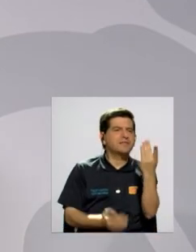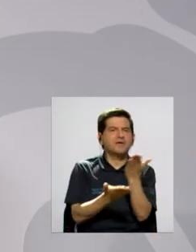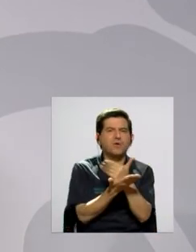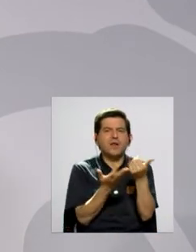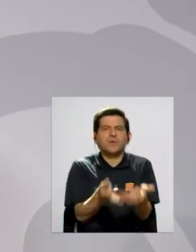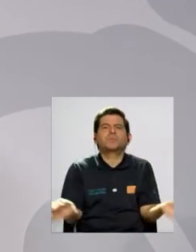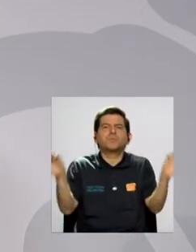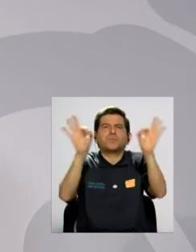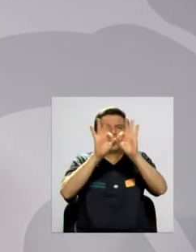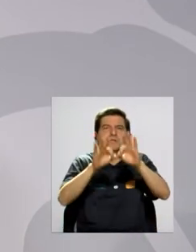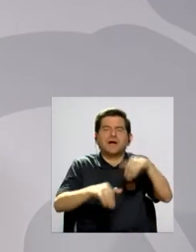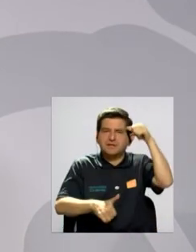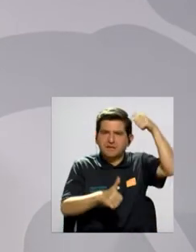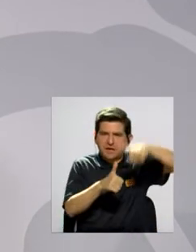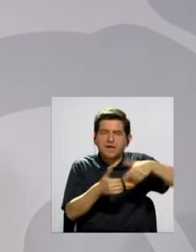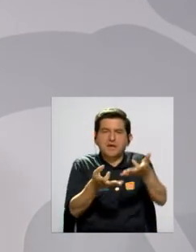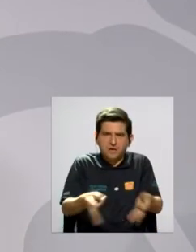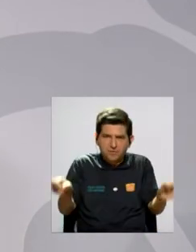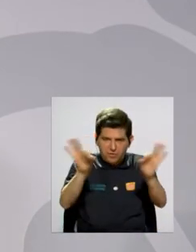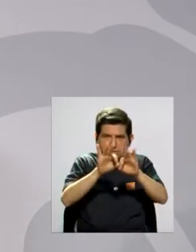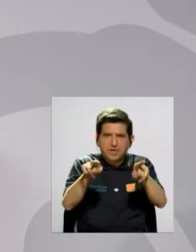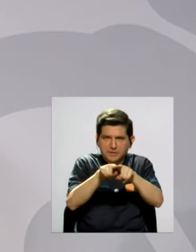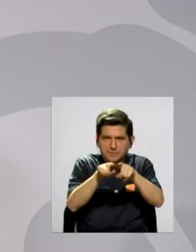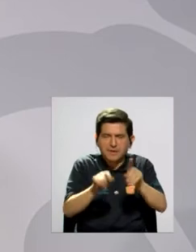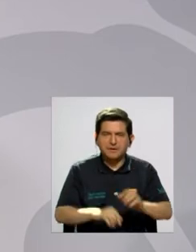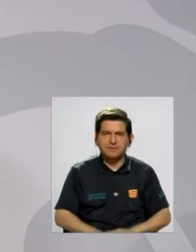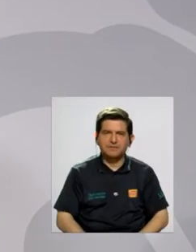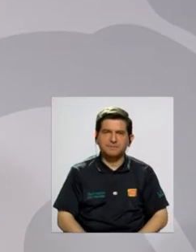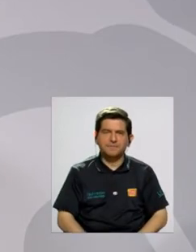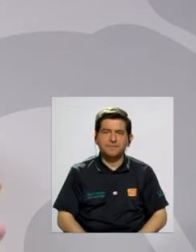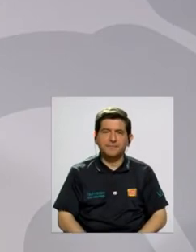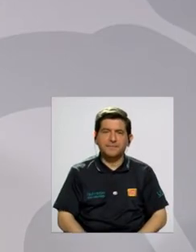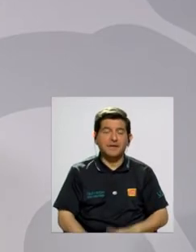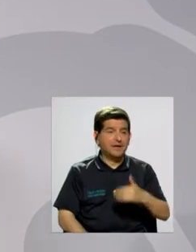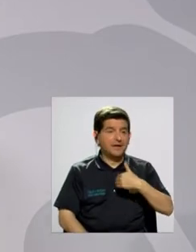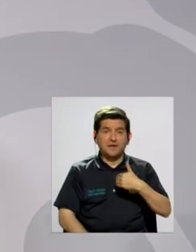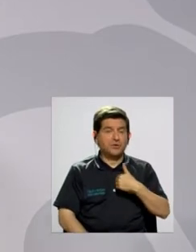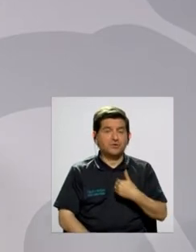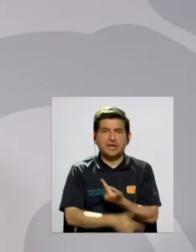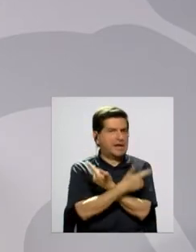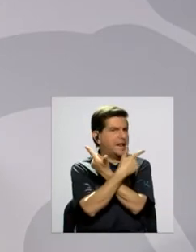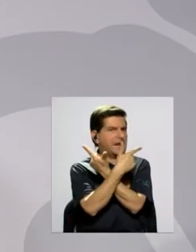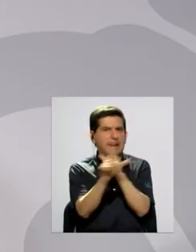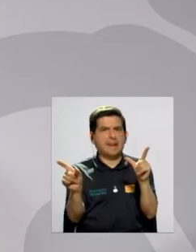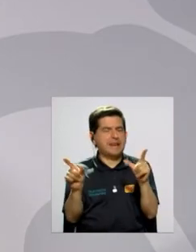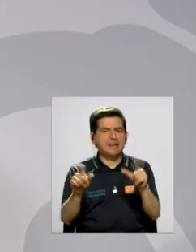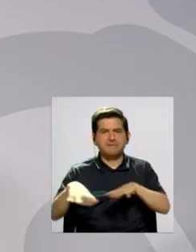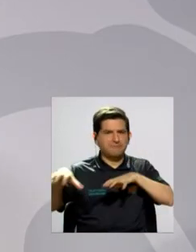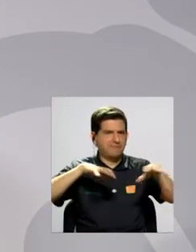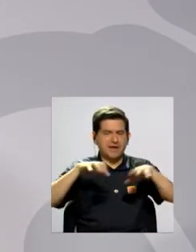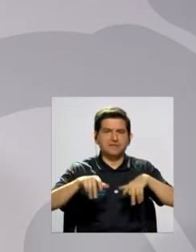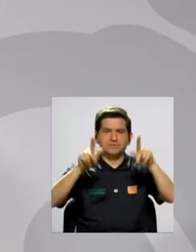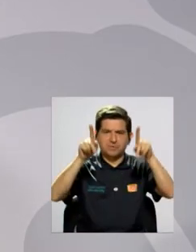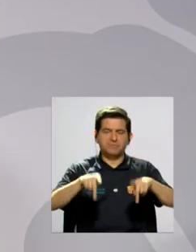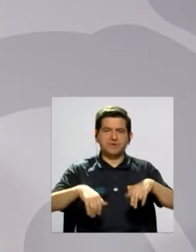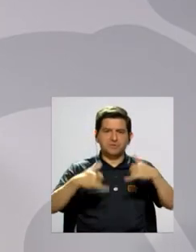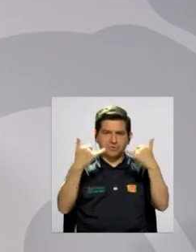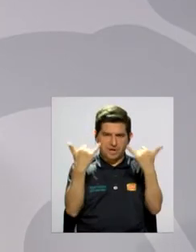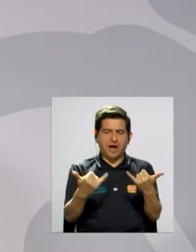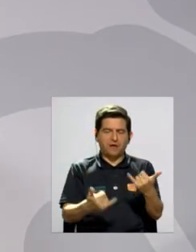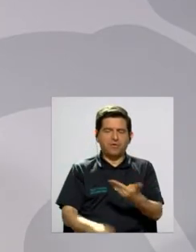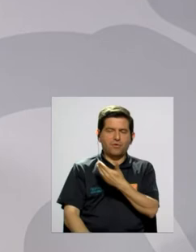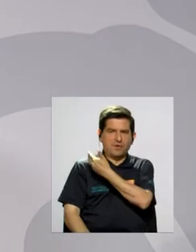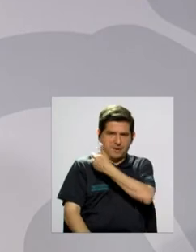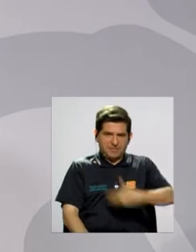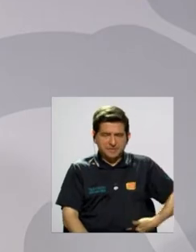y que creo que debemos de tomarlo en cuenta, y es que casualmente no tenemos carta blanca para quien hoy es presidente electo, uno,